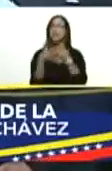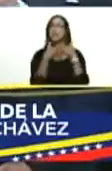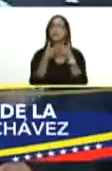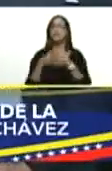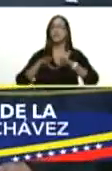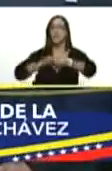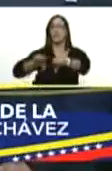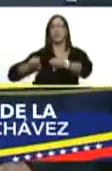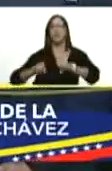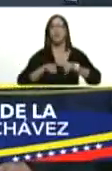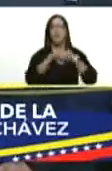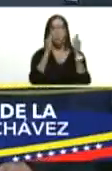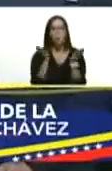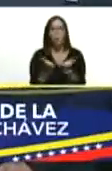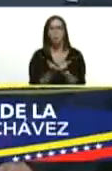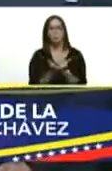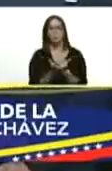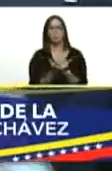del mundo.